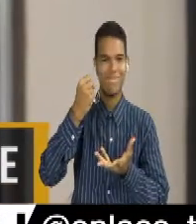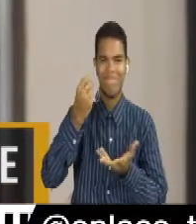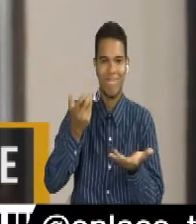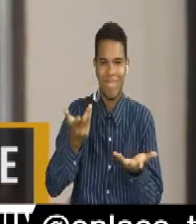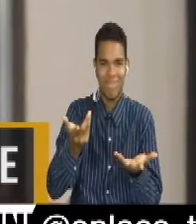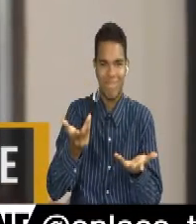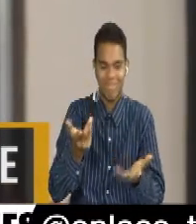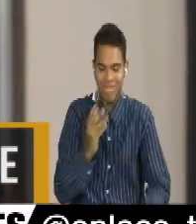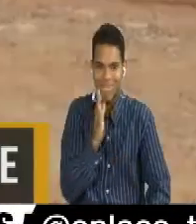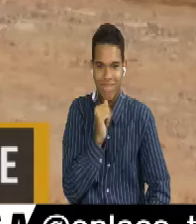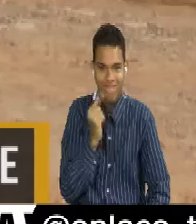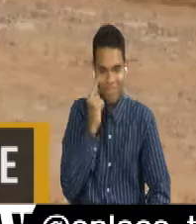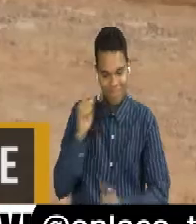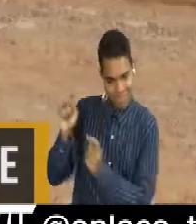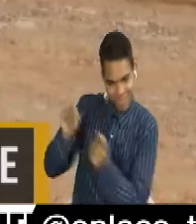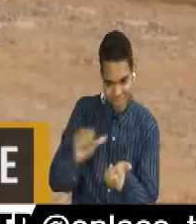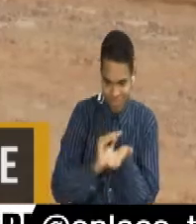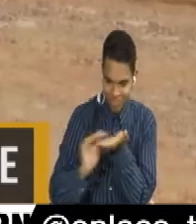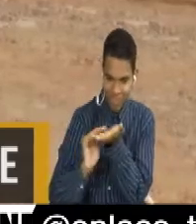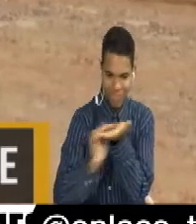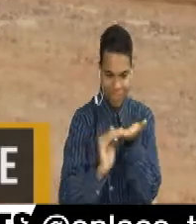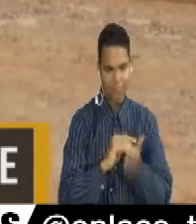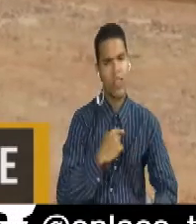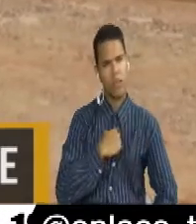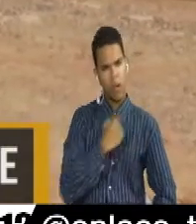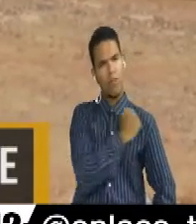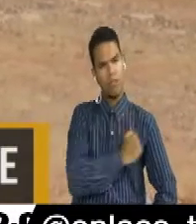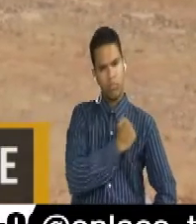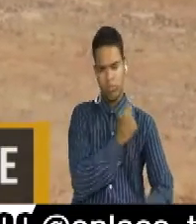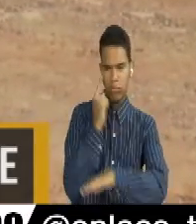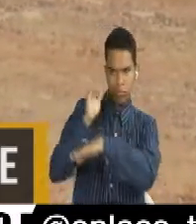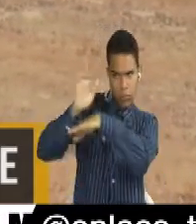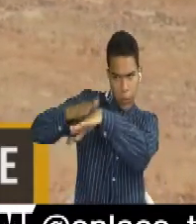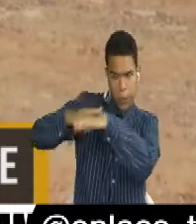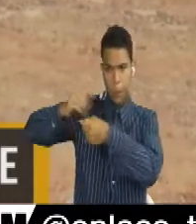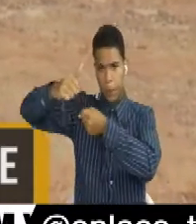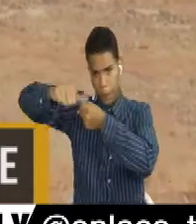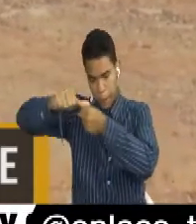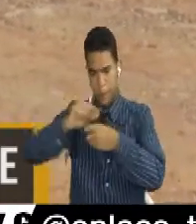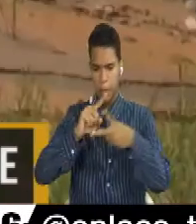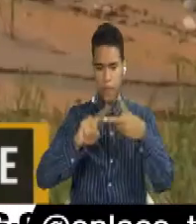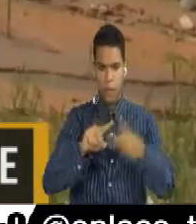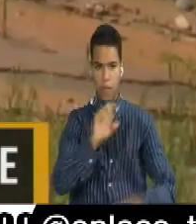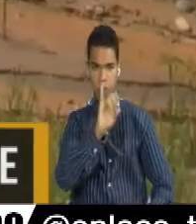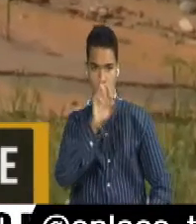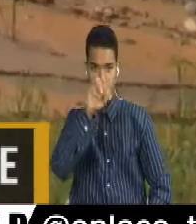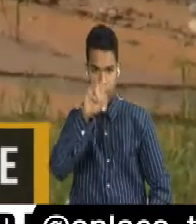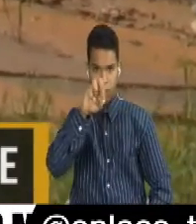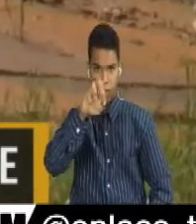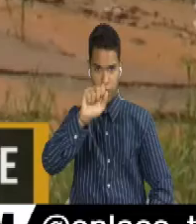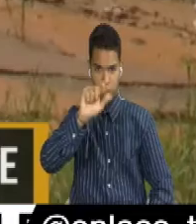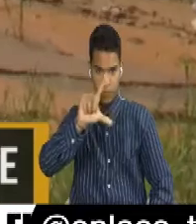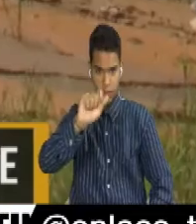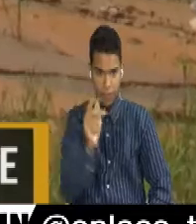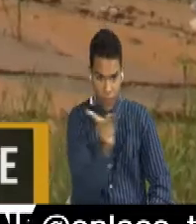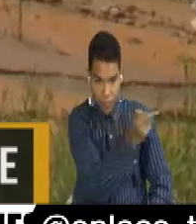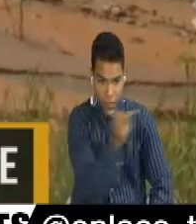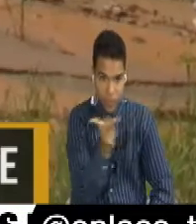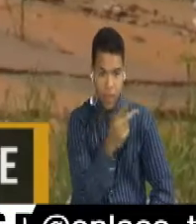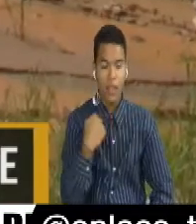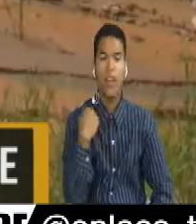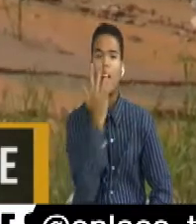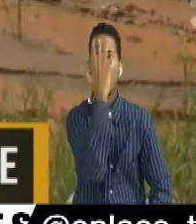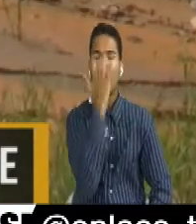mantenimiento a esa vía. Yo le pedí a Ecopetrol y a Impala, porque es que esa tractomula,